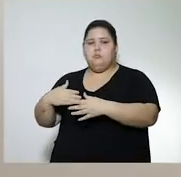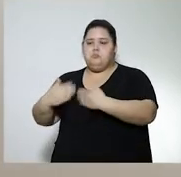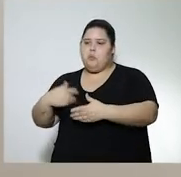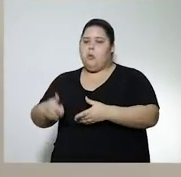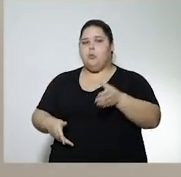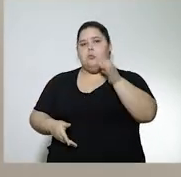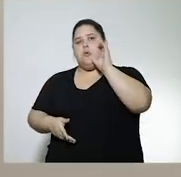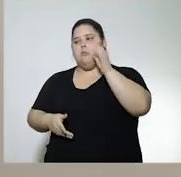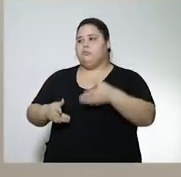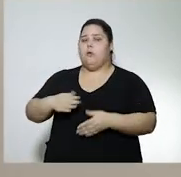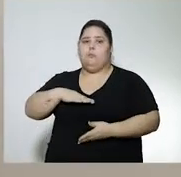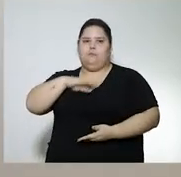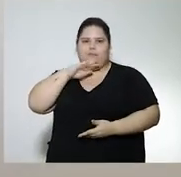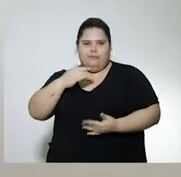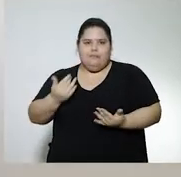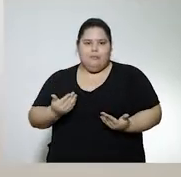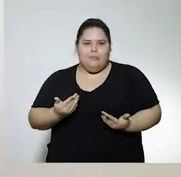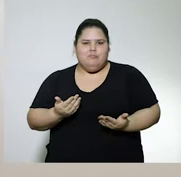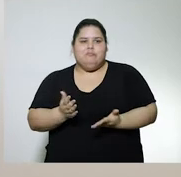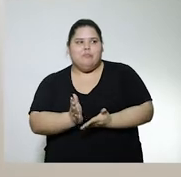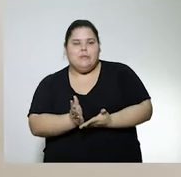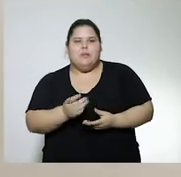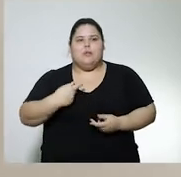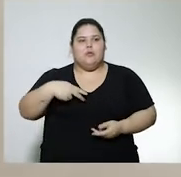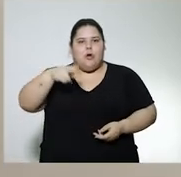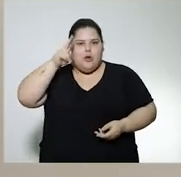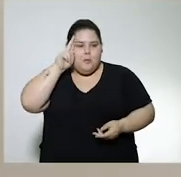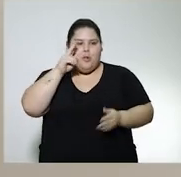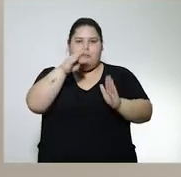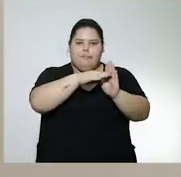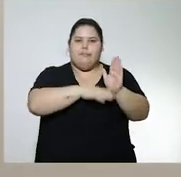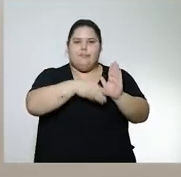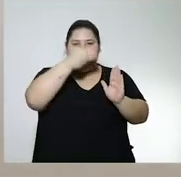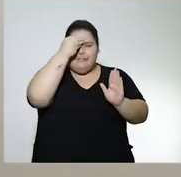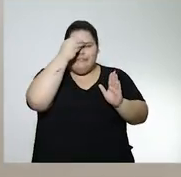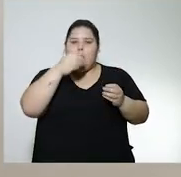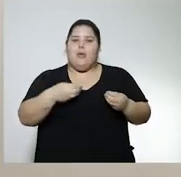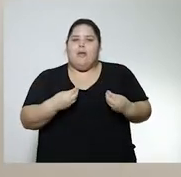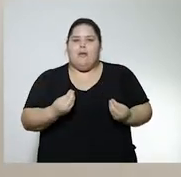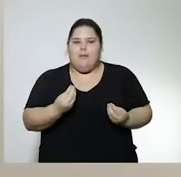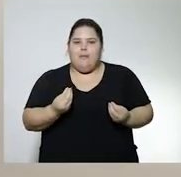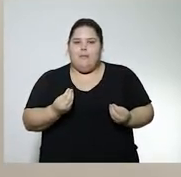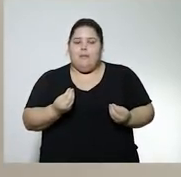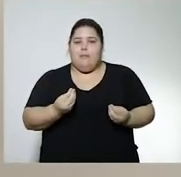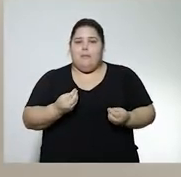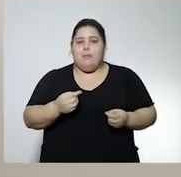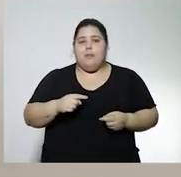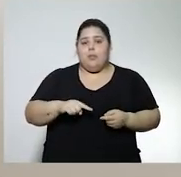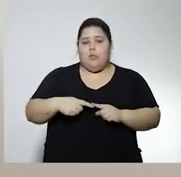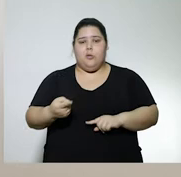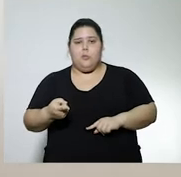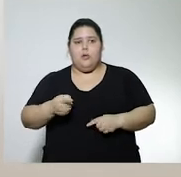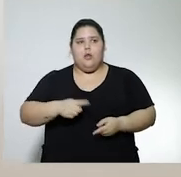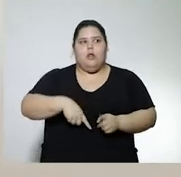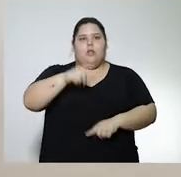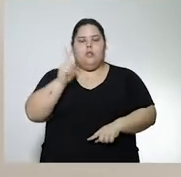Es decir, si tenemos en cuenta esas cosas, lo más probable que pase es que cuando salgamos de la yoguineta,